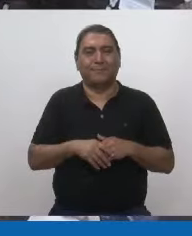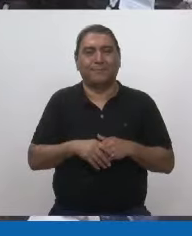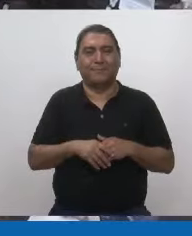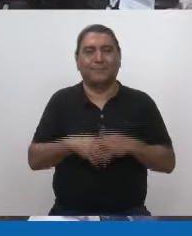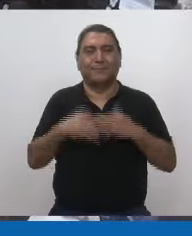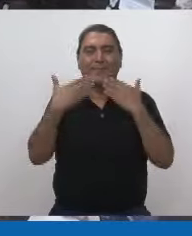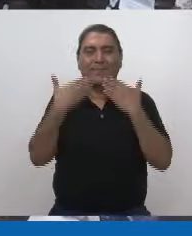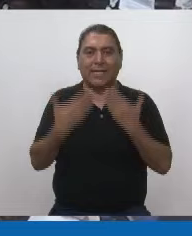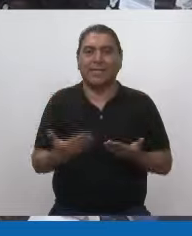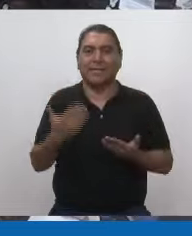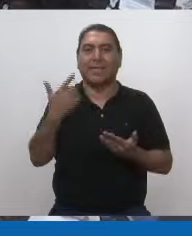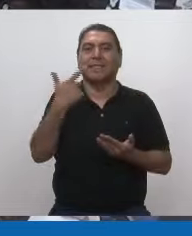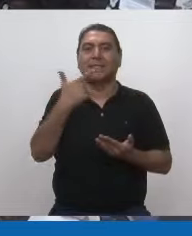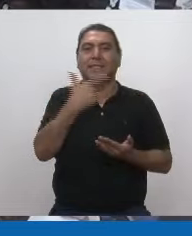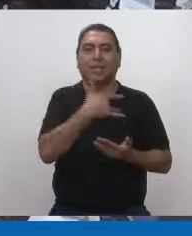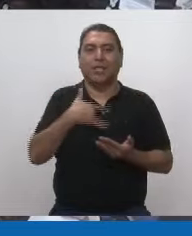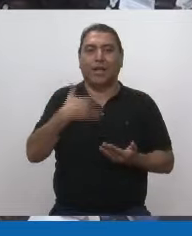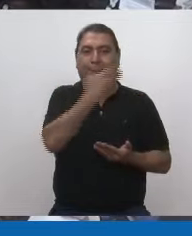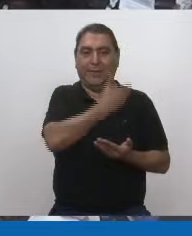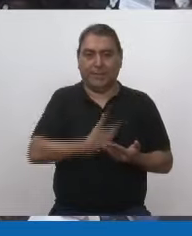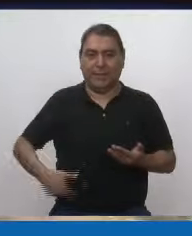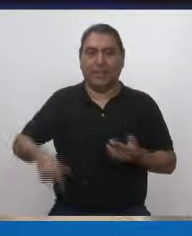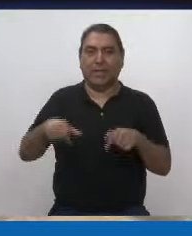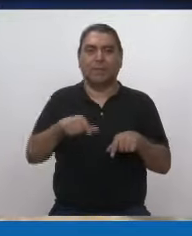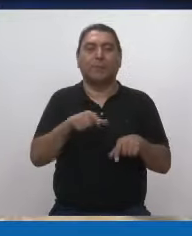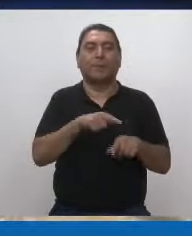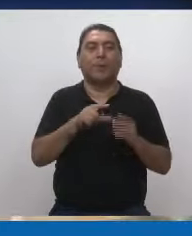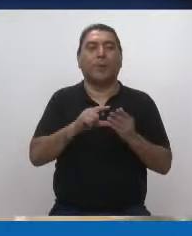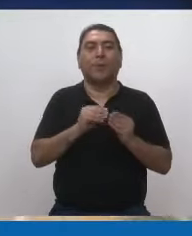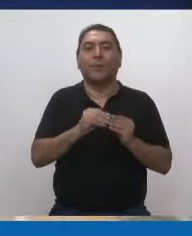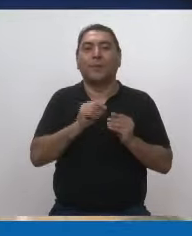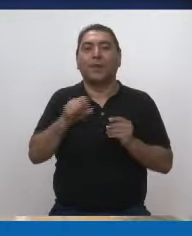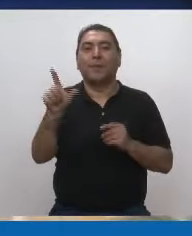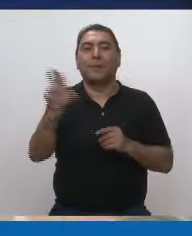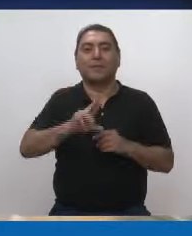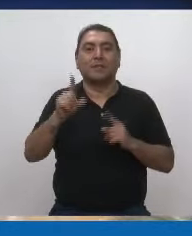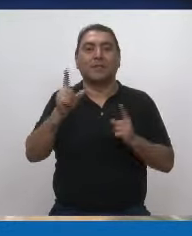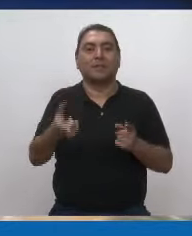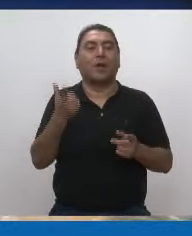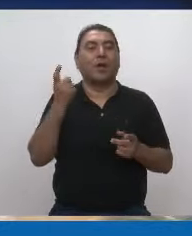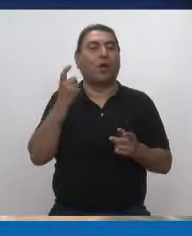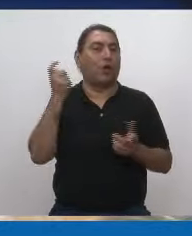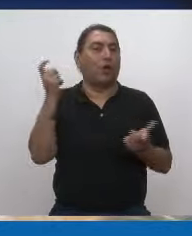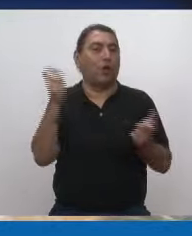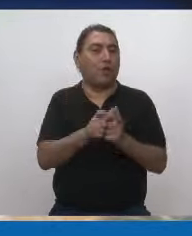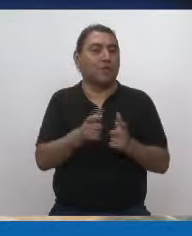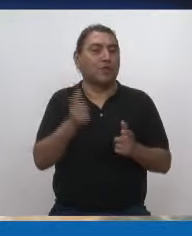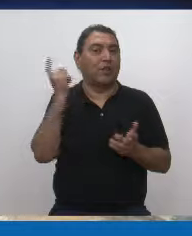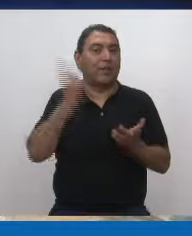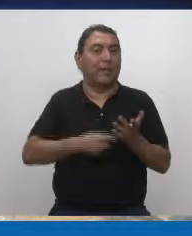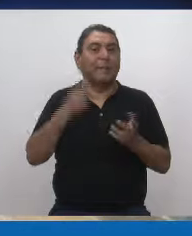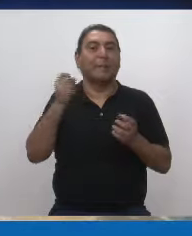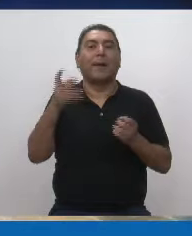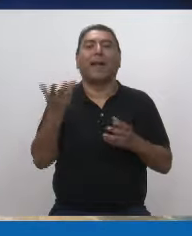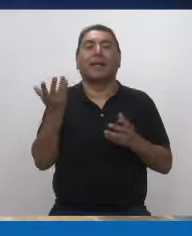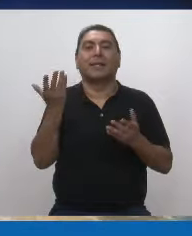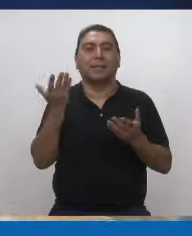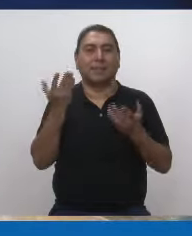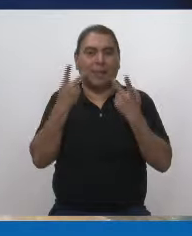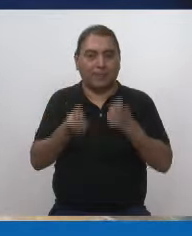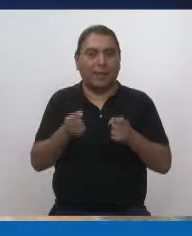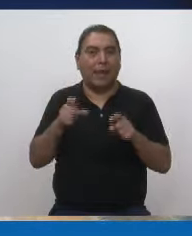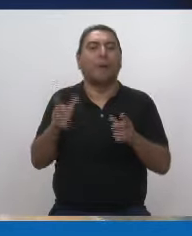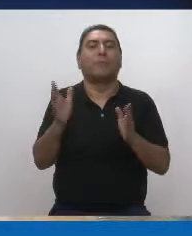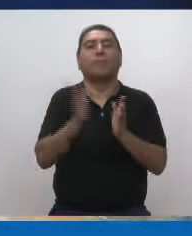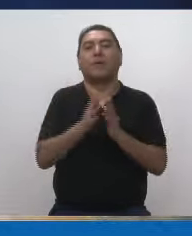Gracias, señora Presidente. Es una moción de preferencia con dictamen de comisión para que se trate, por favor, en la